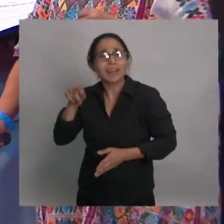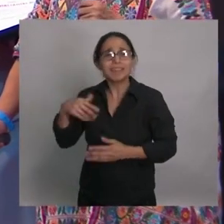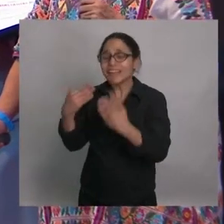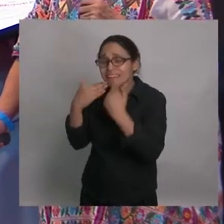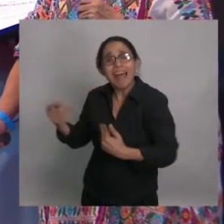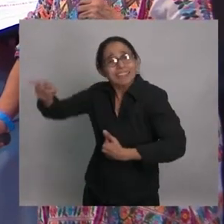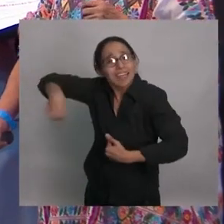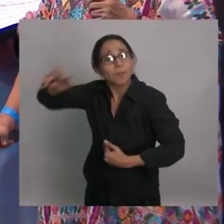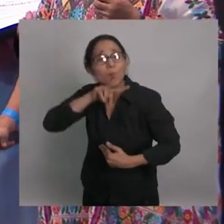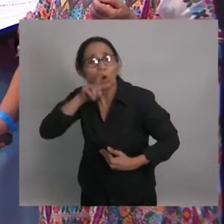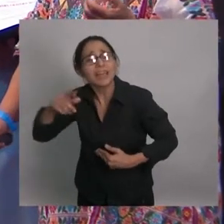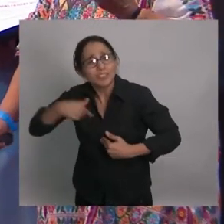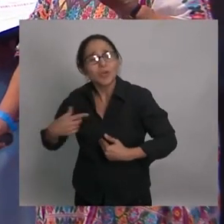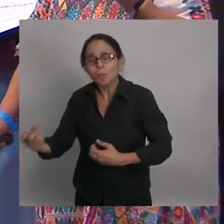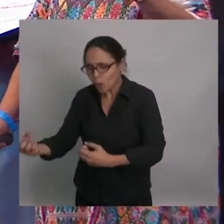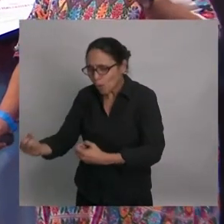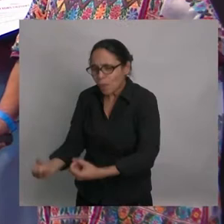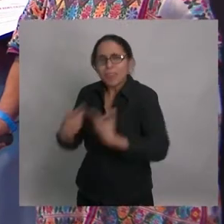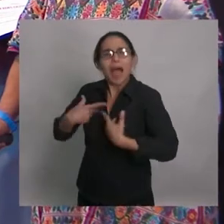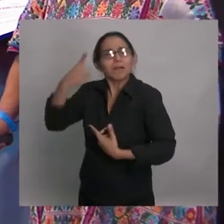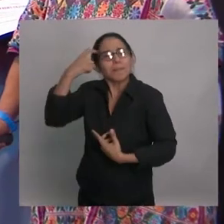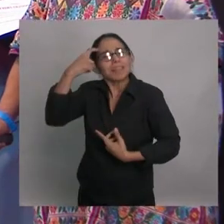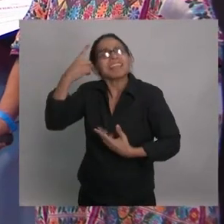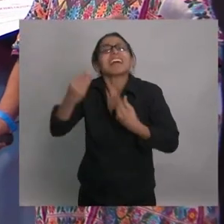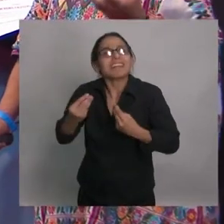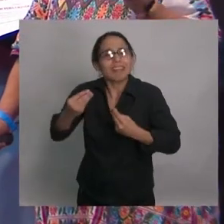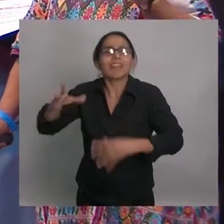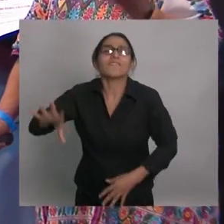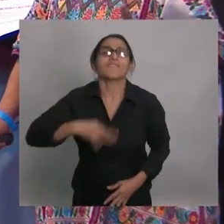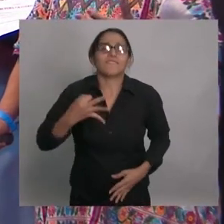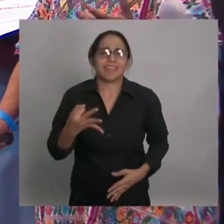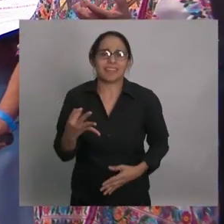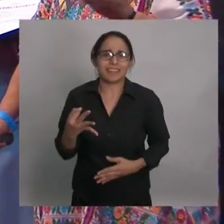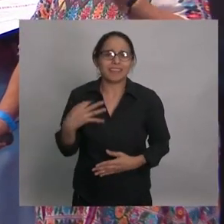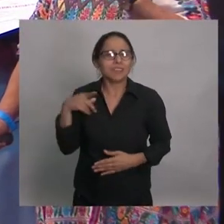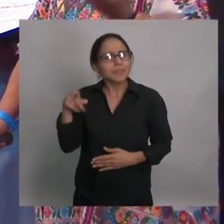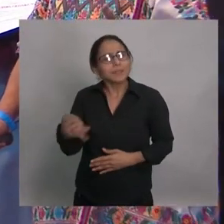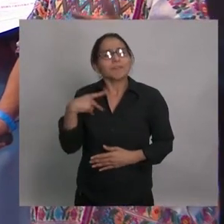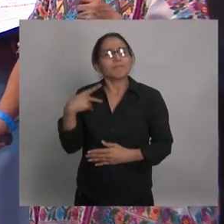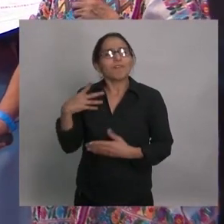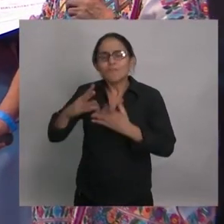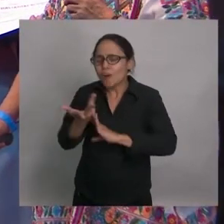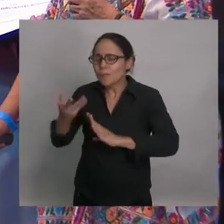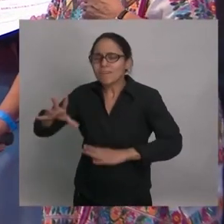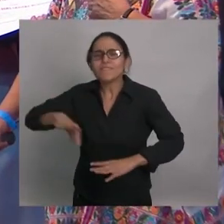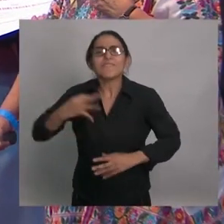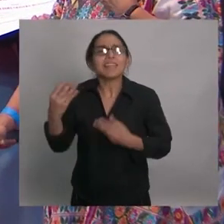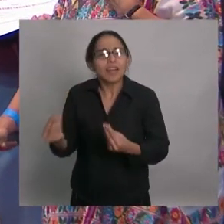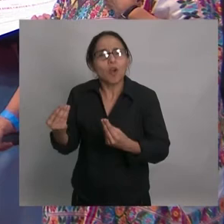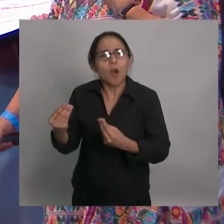de ellas y es ha sido muy importante el aprendizaje de vida si